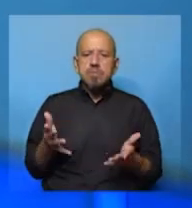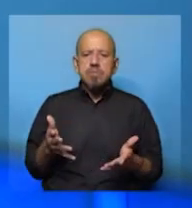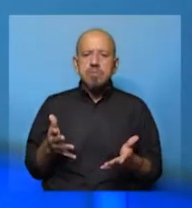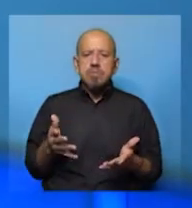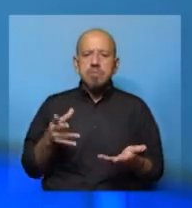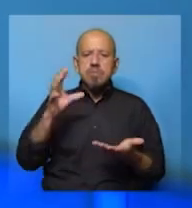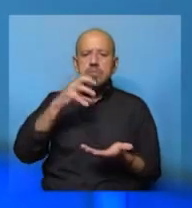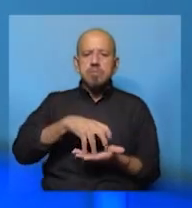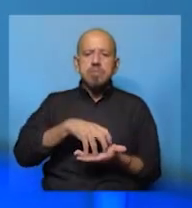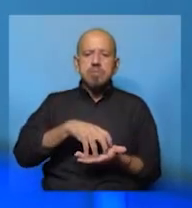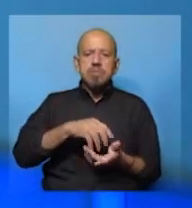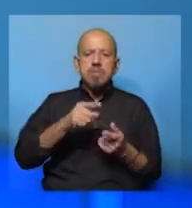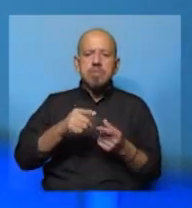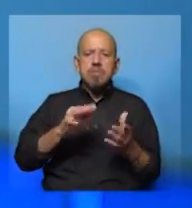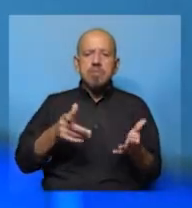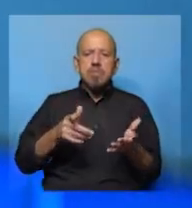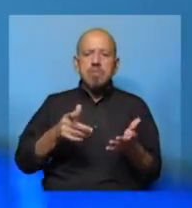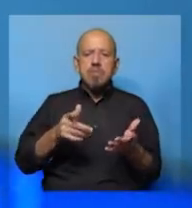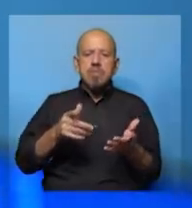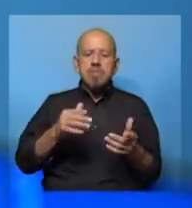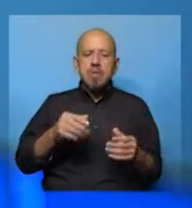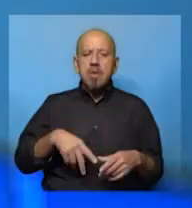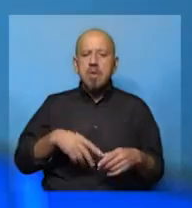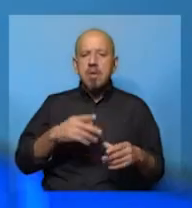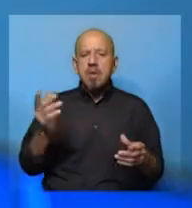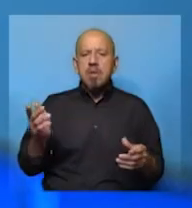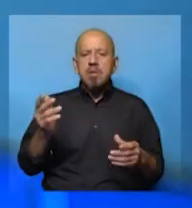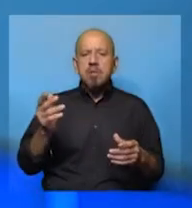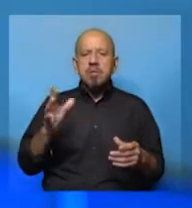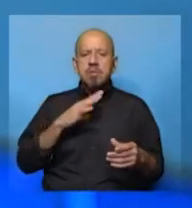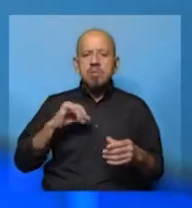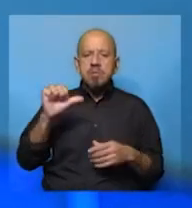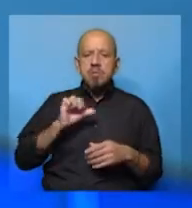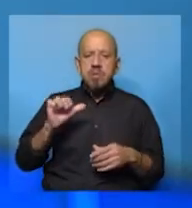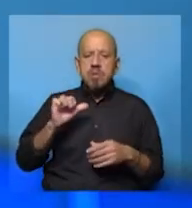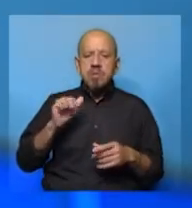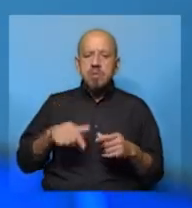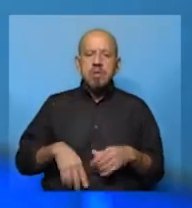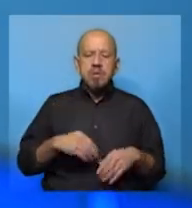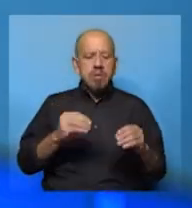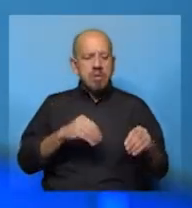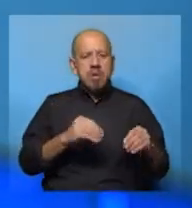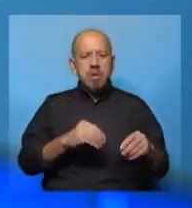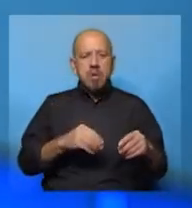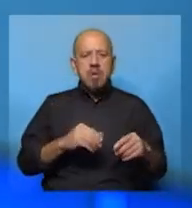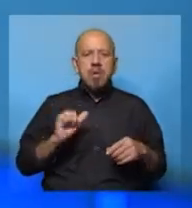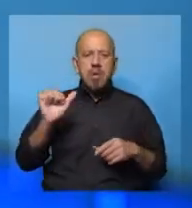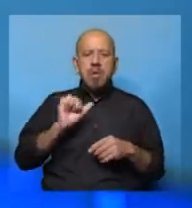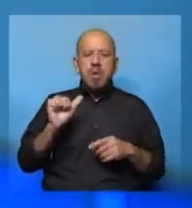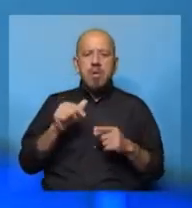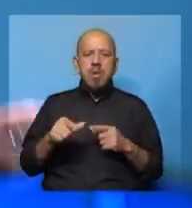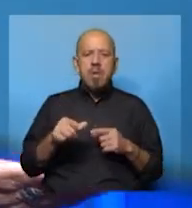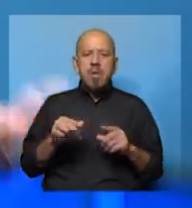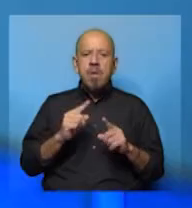que no podían ser rellenados con sus escombros en vez de hacer lo que había que hacer con los es hombros deir con empresas que